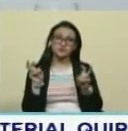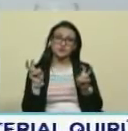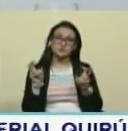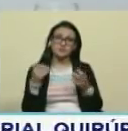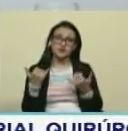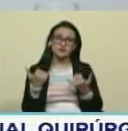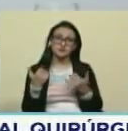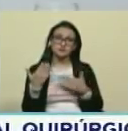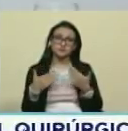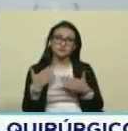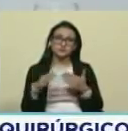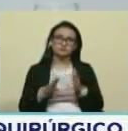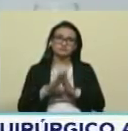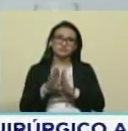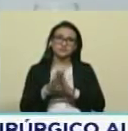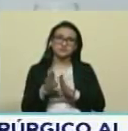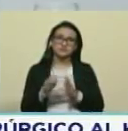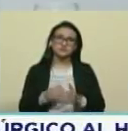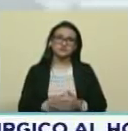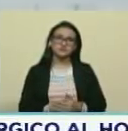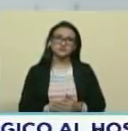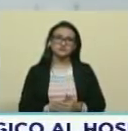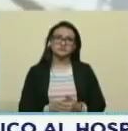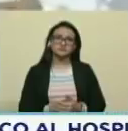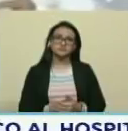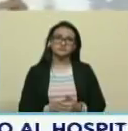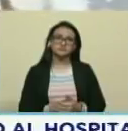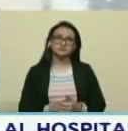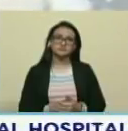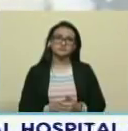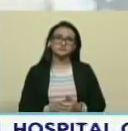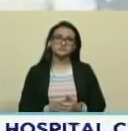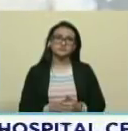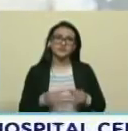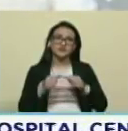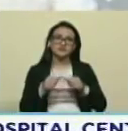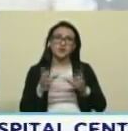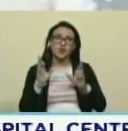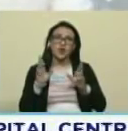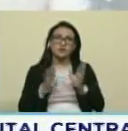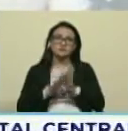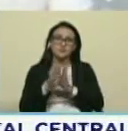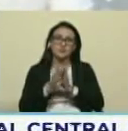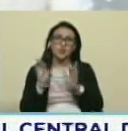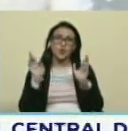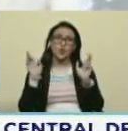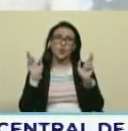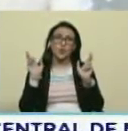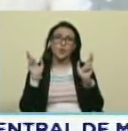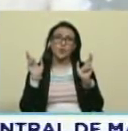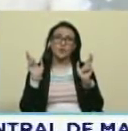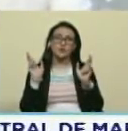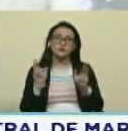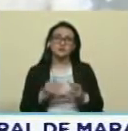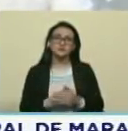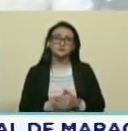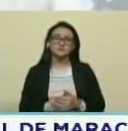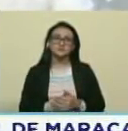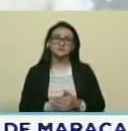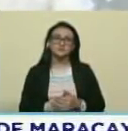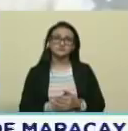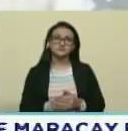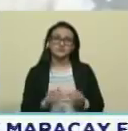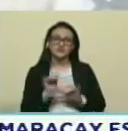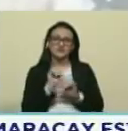avanzado, como usted bien sabe, y queremos que siga avanzando y ojalá podamos llegar a terminar